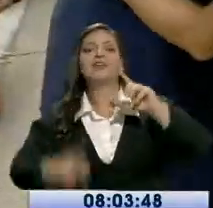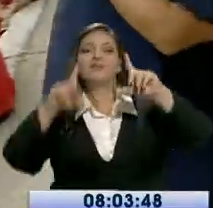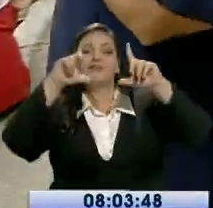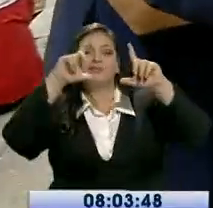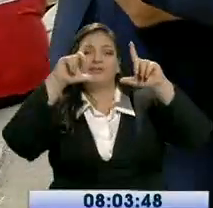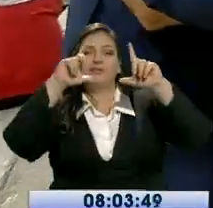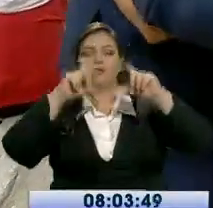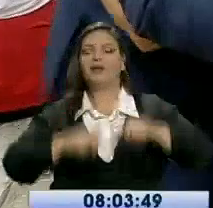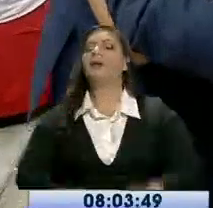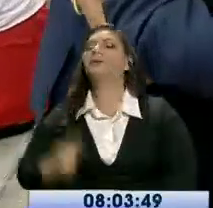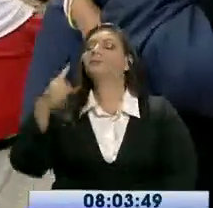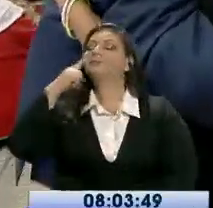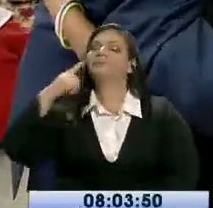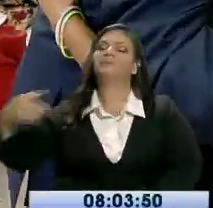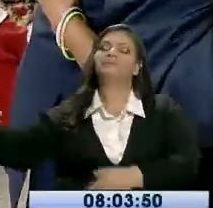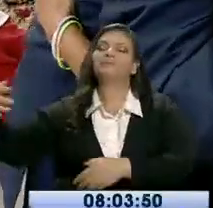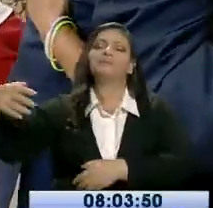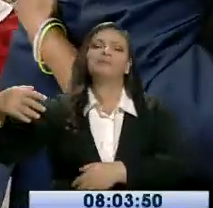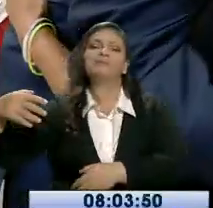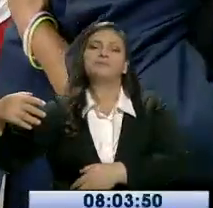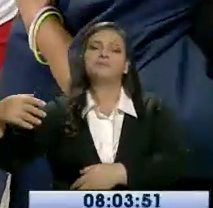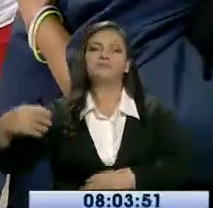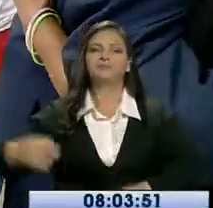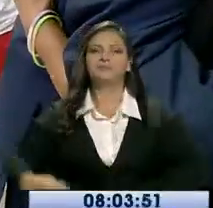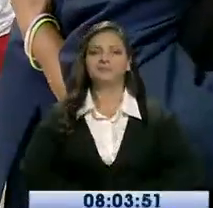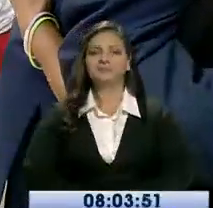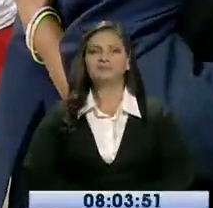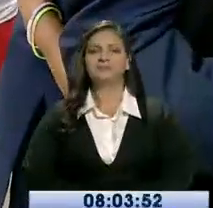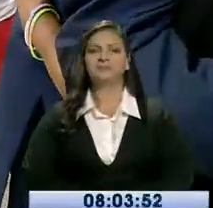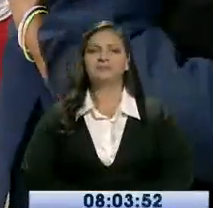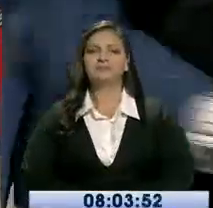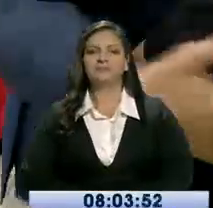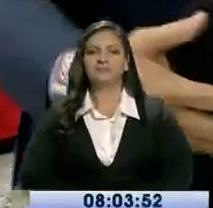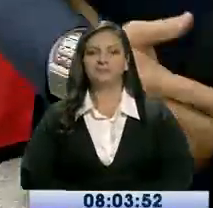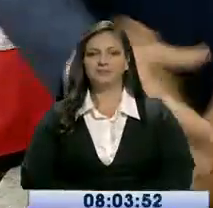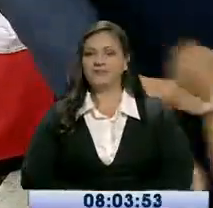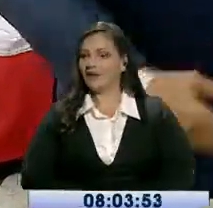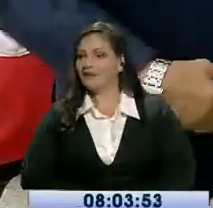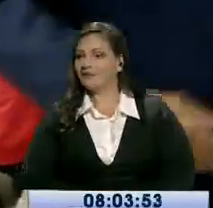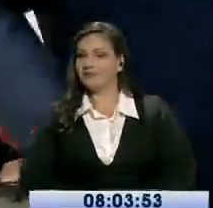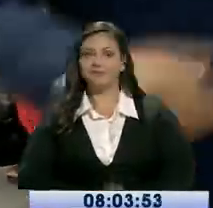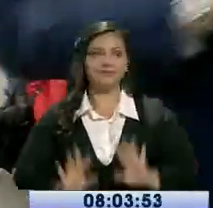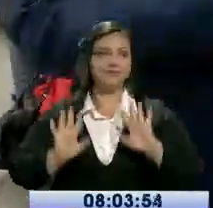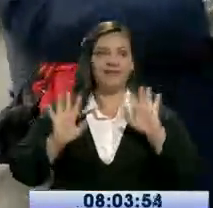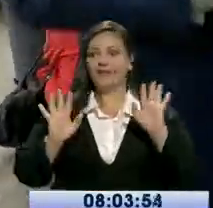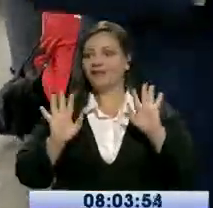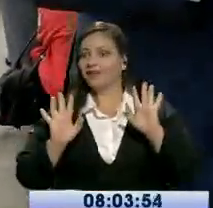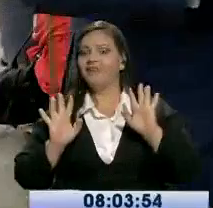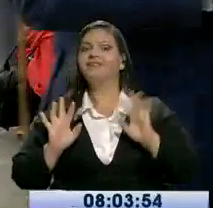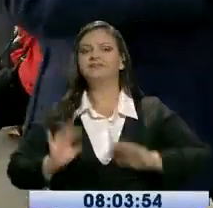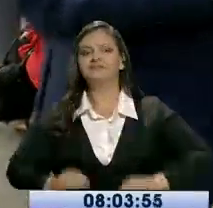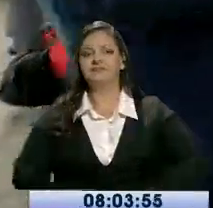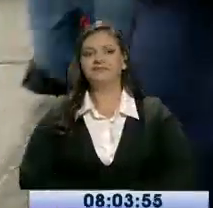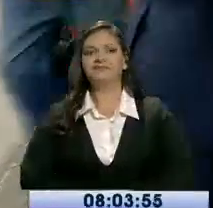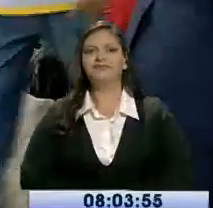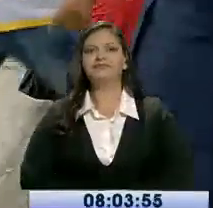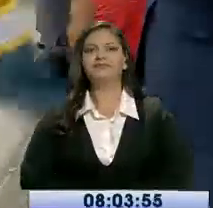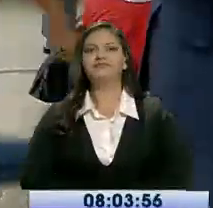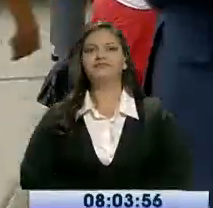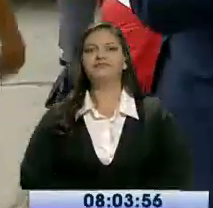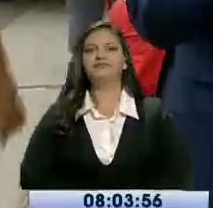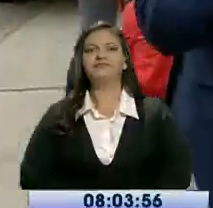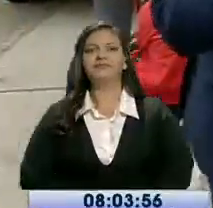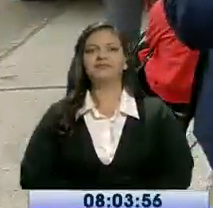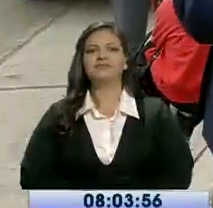ver, aquí estoy listo, la foto, listo. Ya está, ahí está la foto, ya. A ver, ahora tienen que